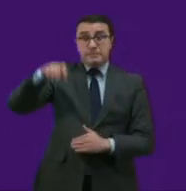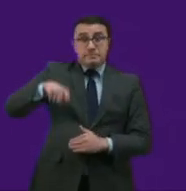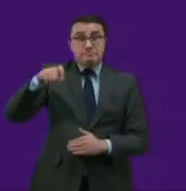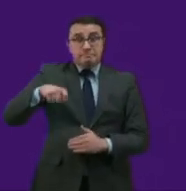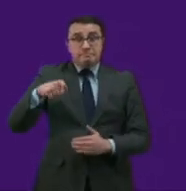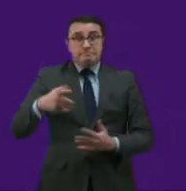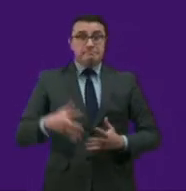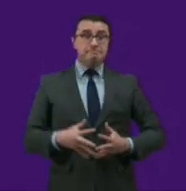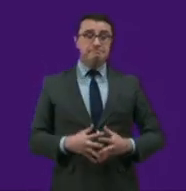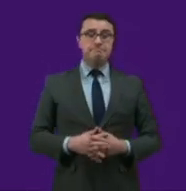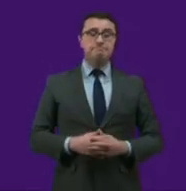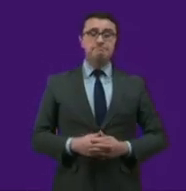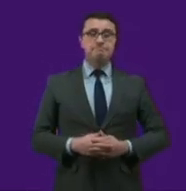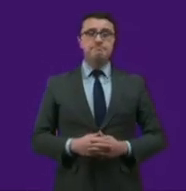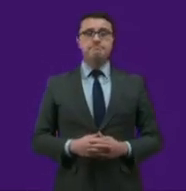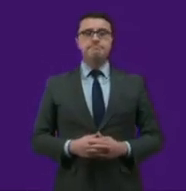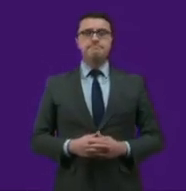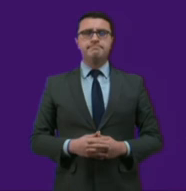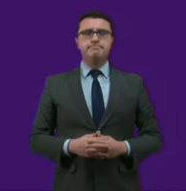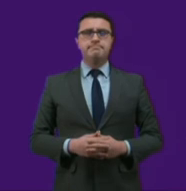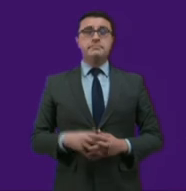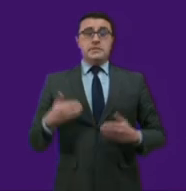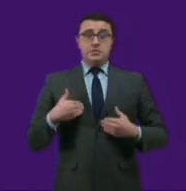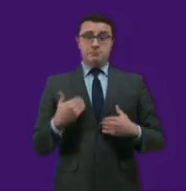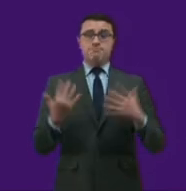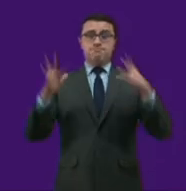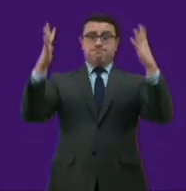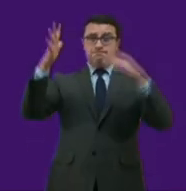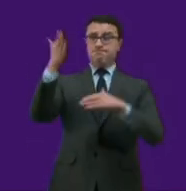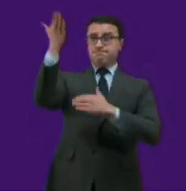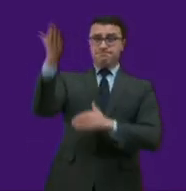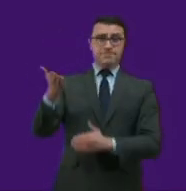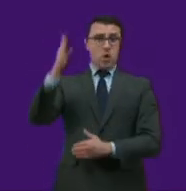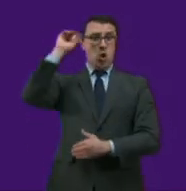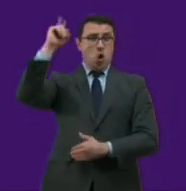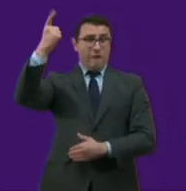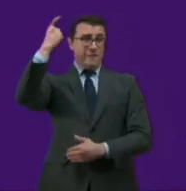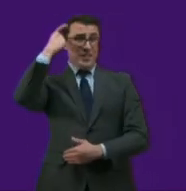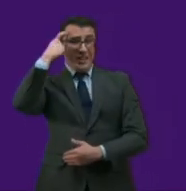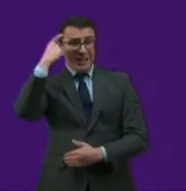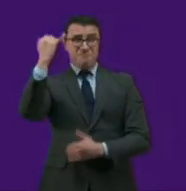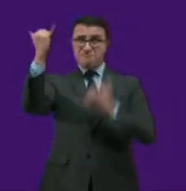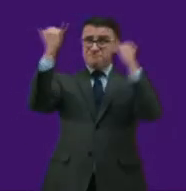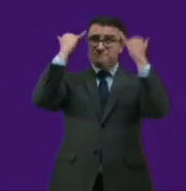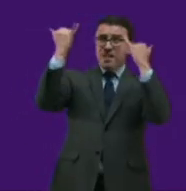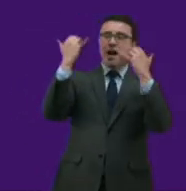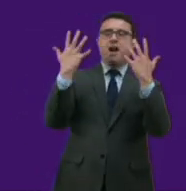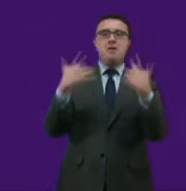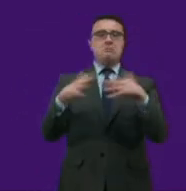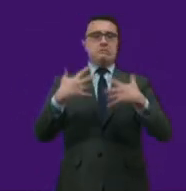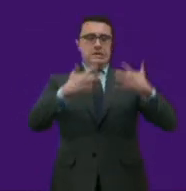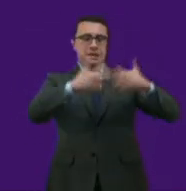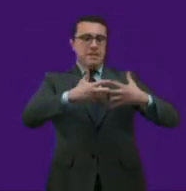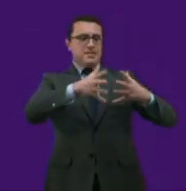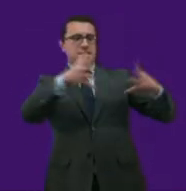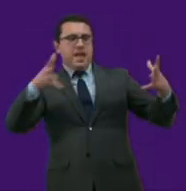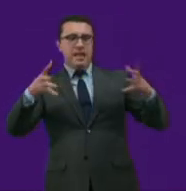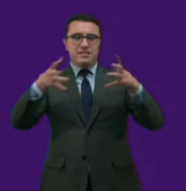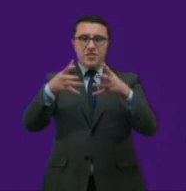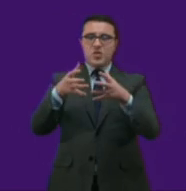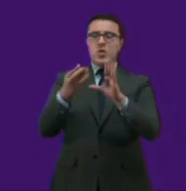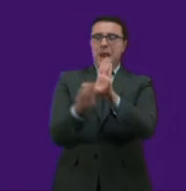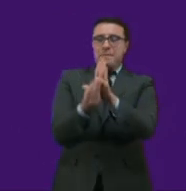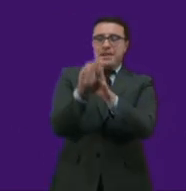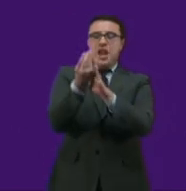Aplaudo, pues, como les dije ahora, esa iniciativa de gobierno y creo que todos los empresarios, grandes, chiquitos, emprendedores, no